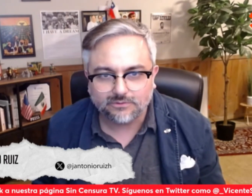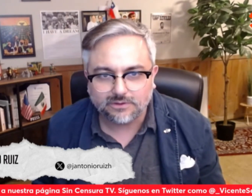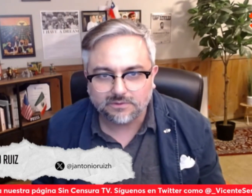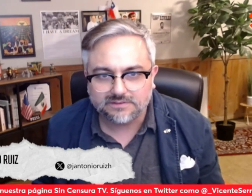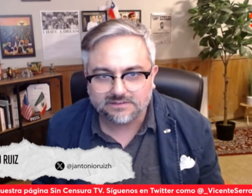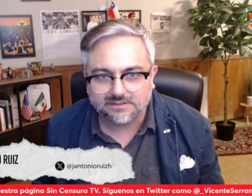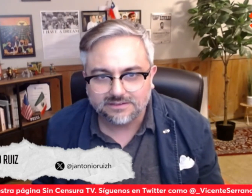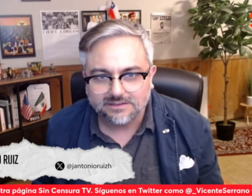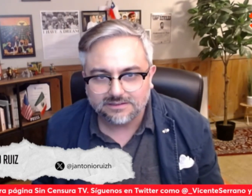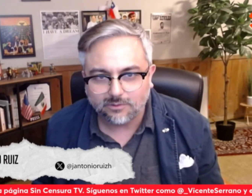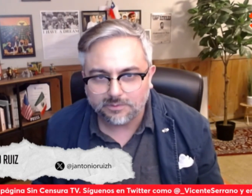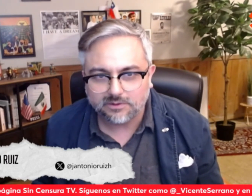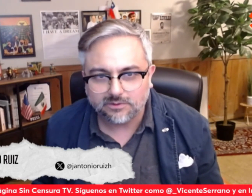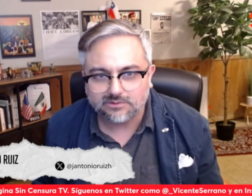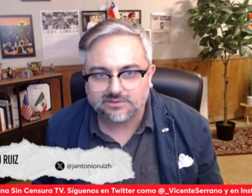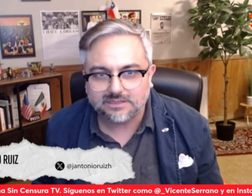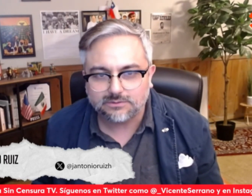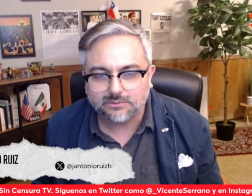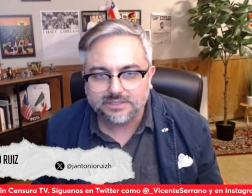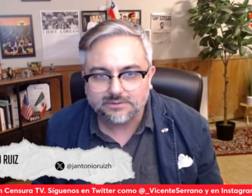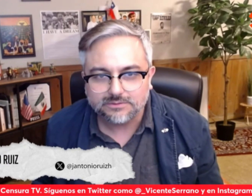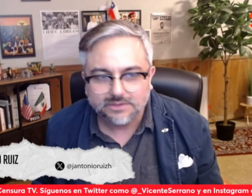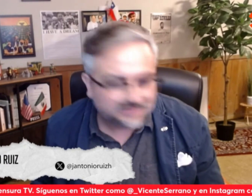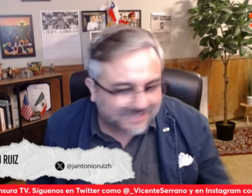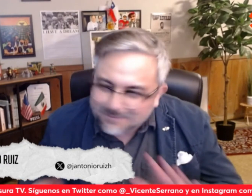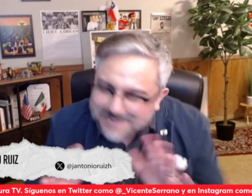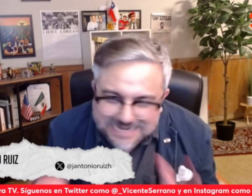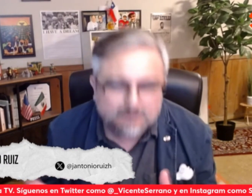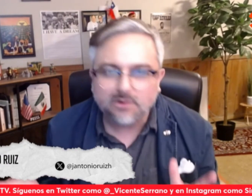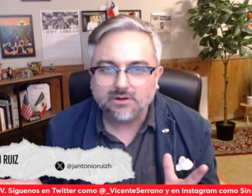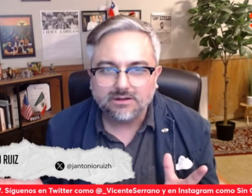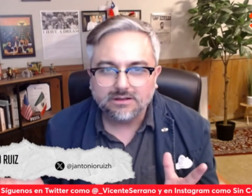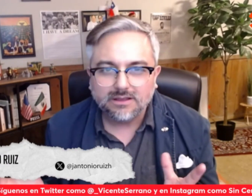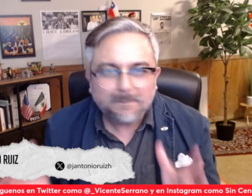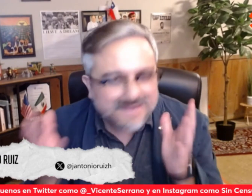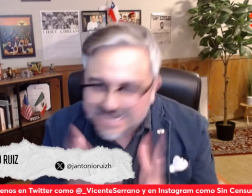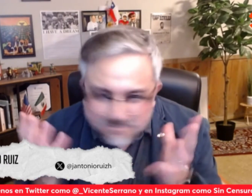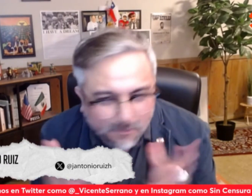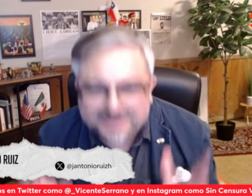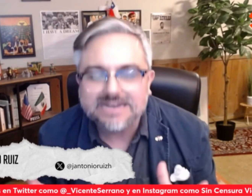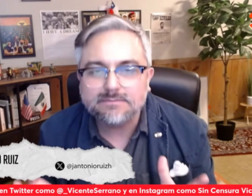las consecuencias del gobierno de los Estados Unidos. O sea, aquí mínimo,